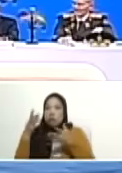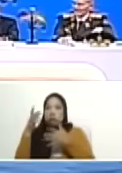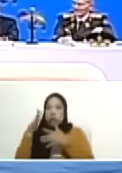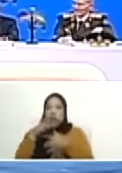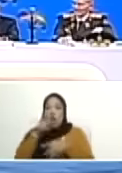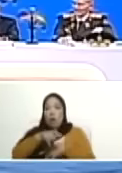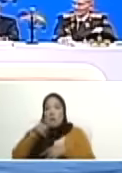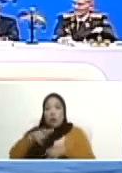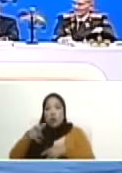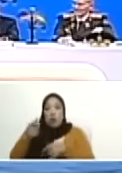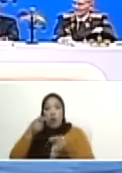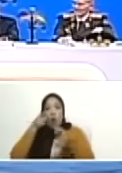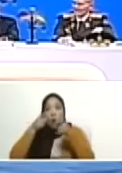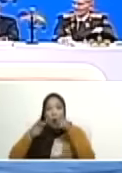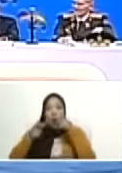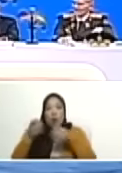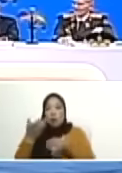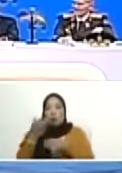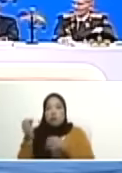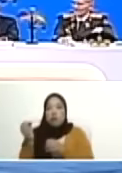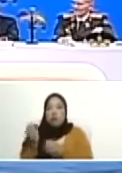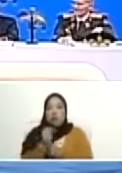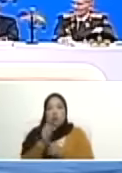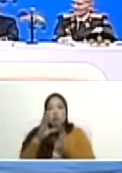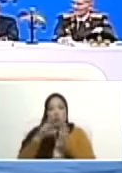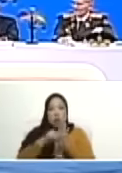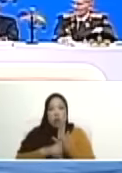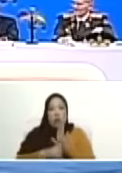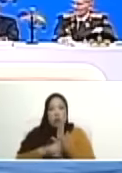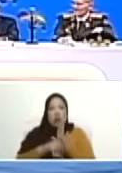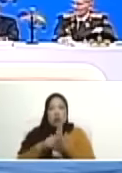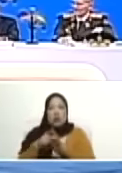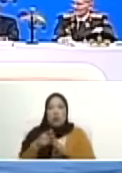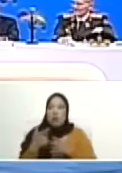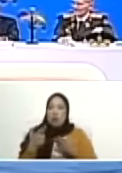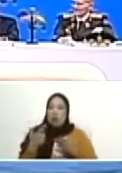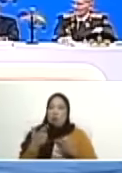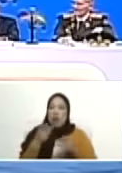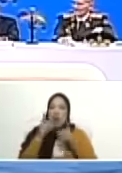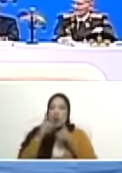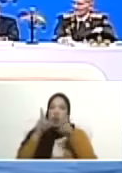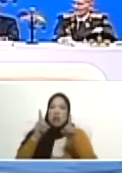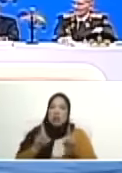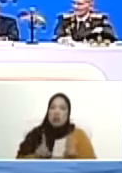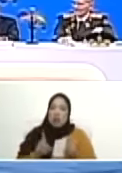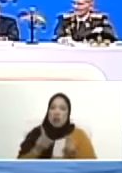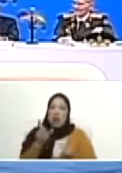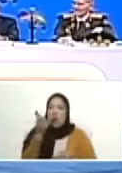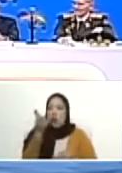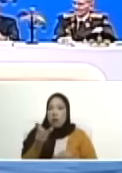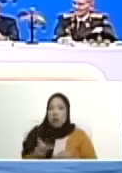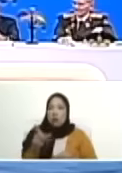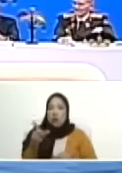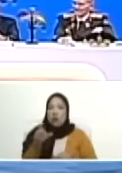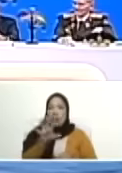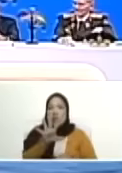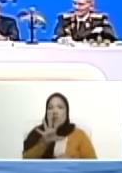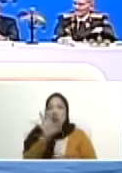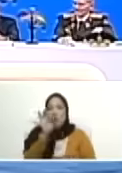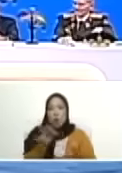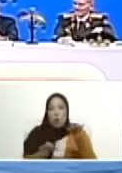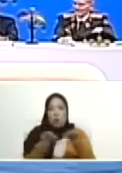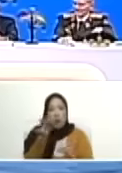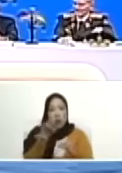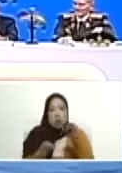arbitraria, no arbitral, sino arbitraria, designan cinco jueces.